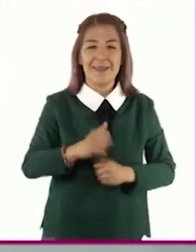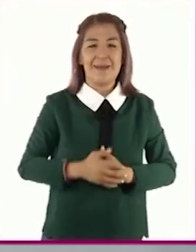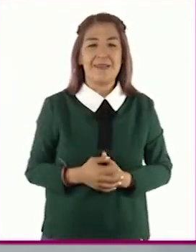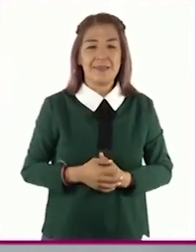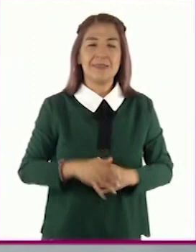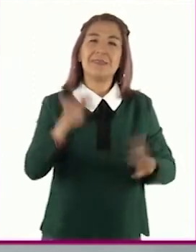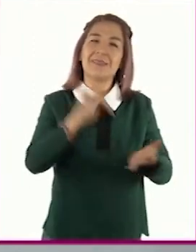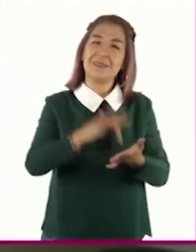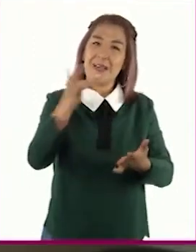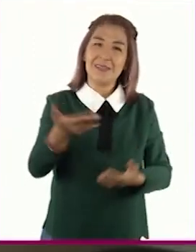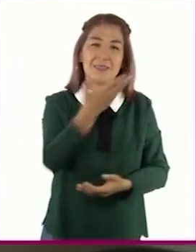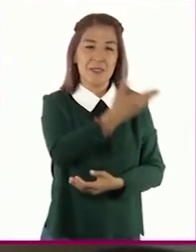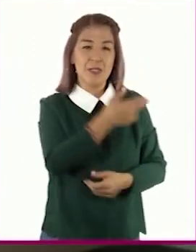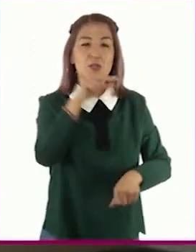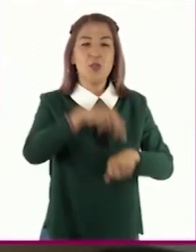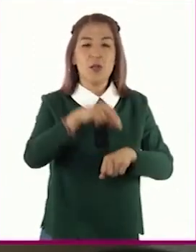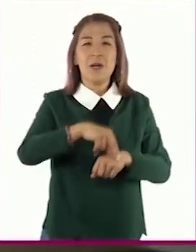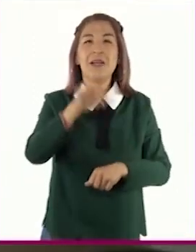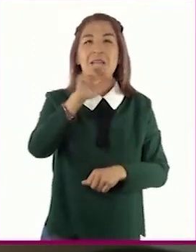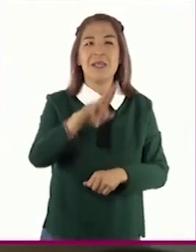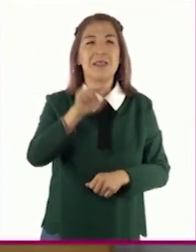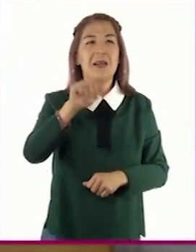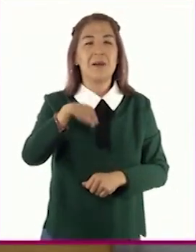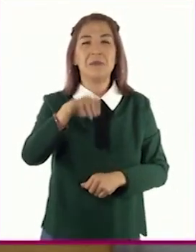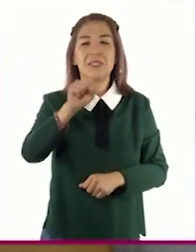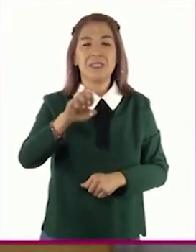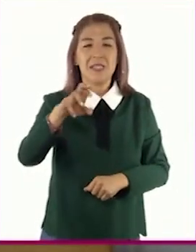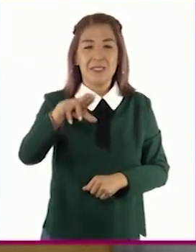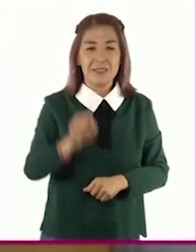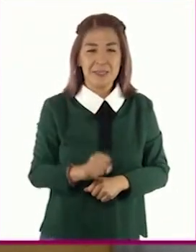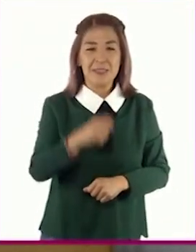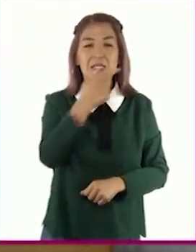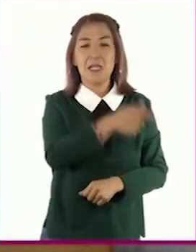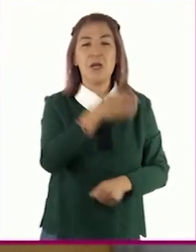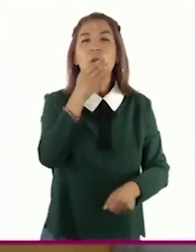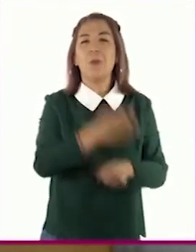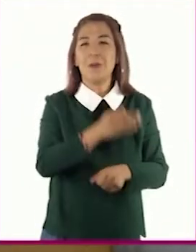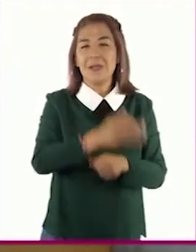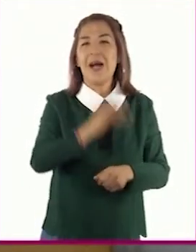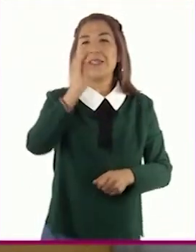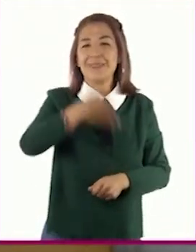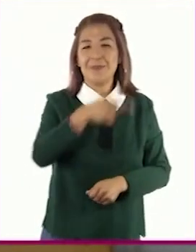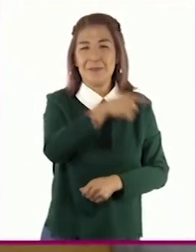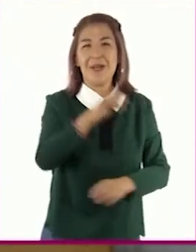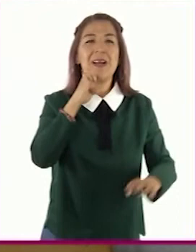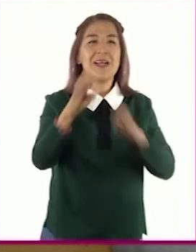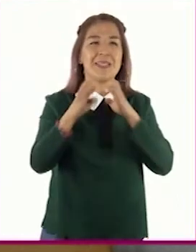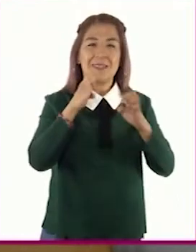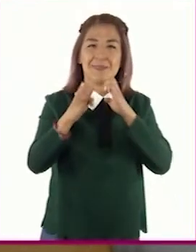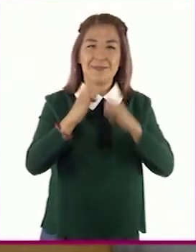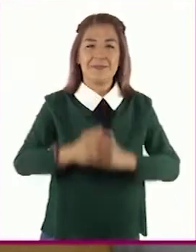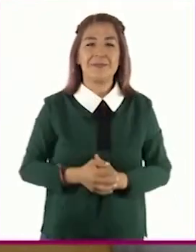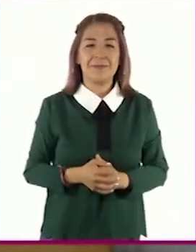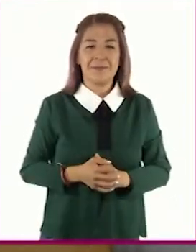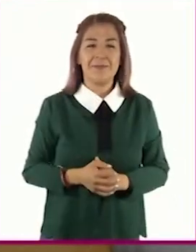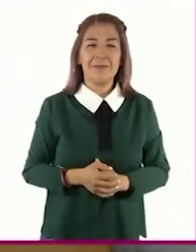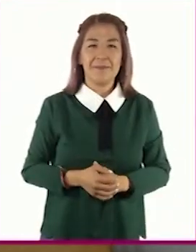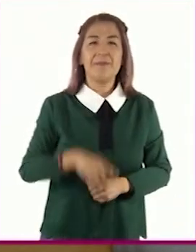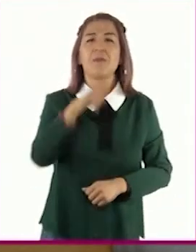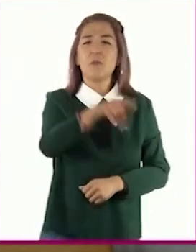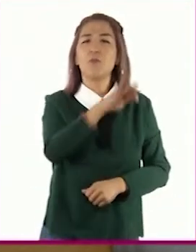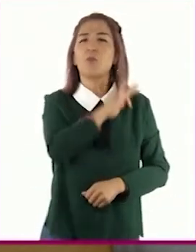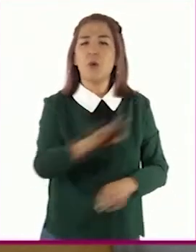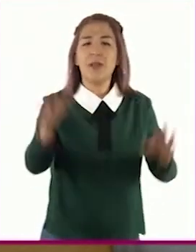le doy las gracias al doctor Ramsés Santa Cruz Márquez por aceptar esta entrevista. Doctor, ¿nos puede